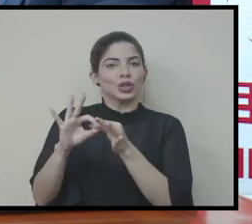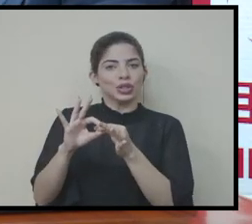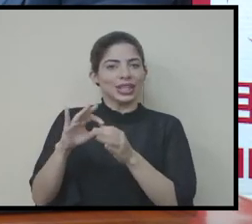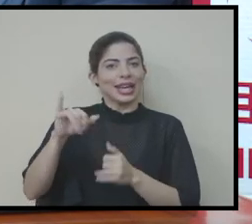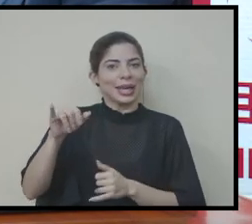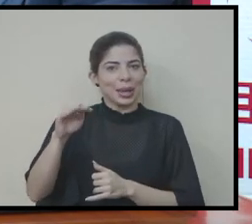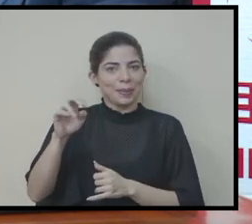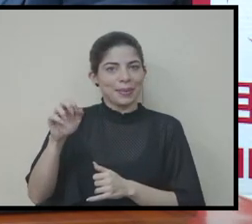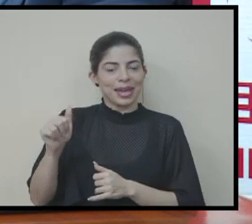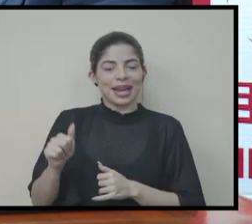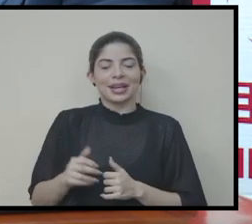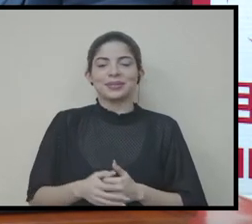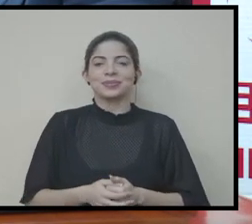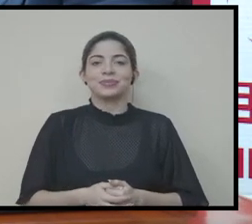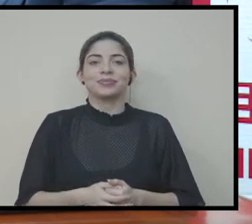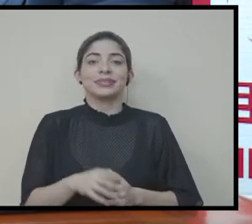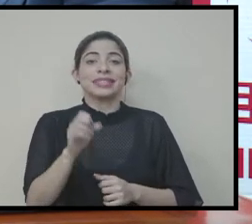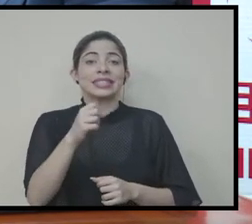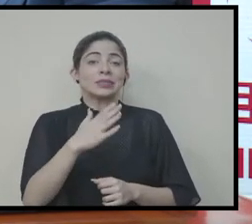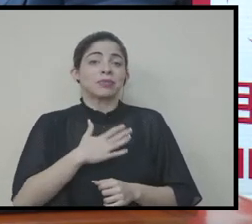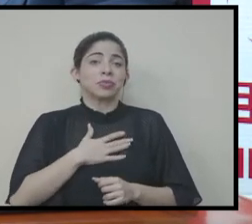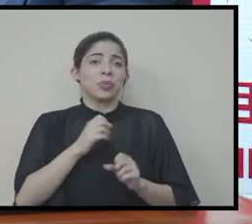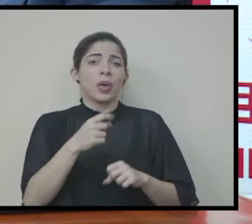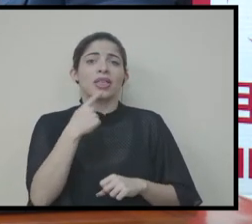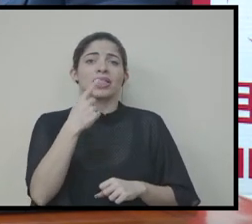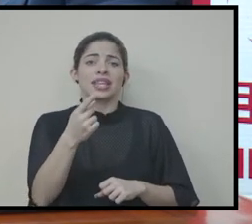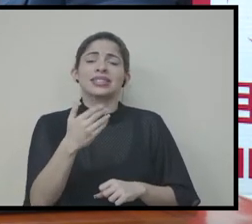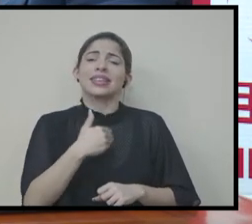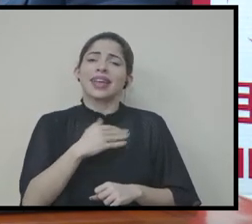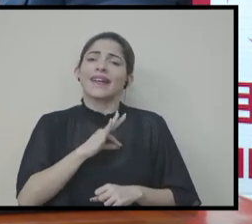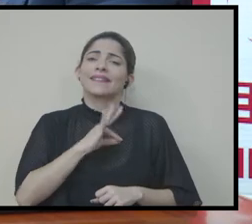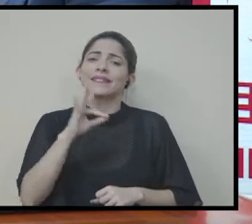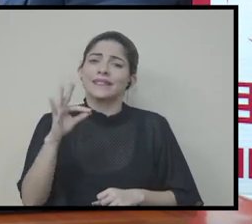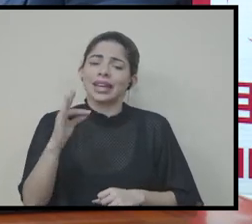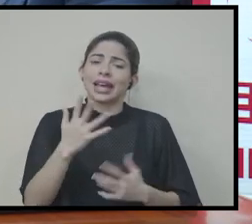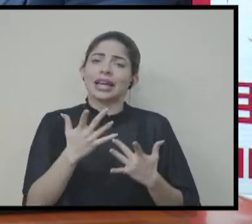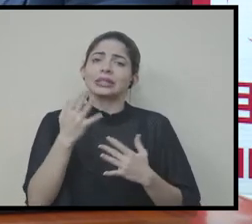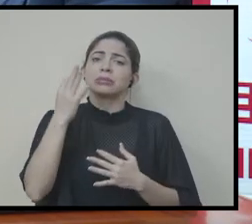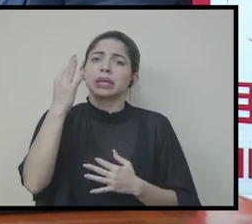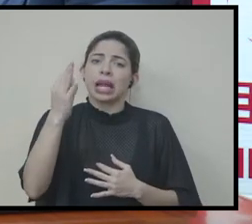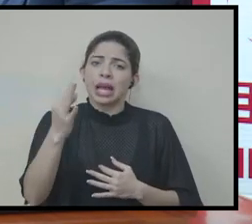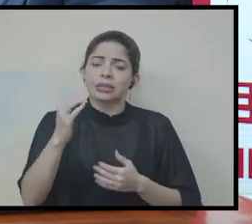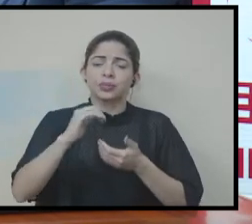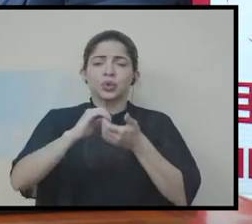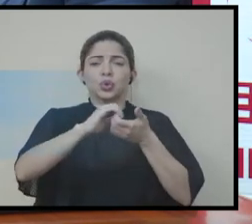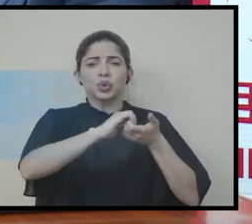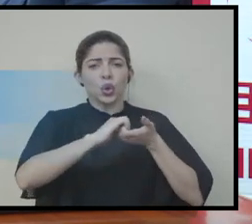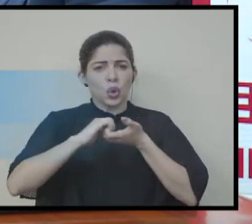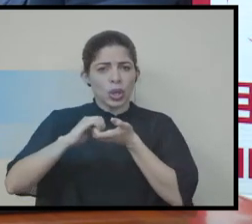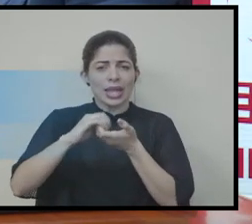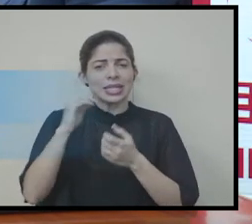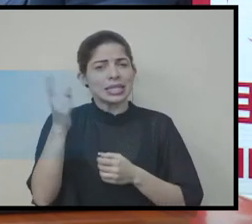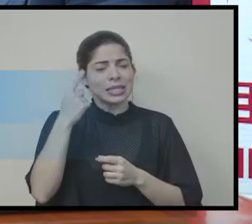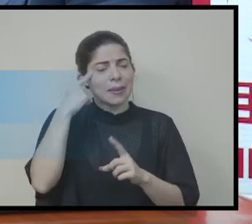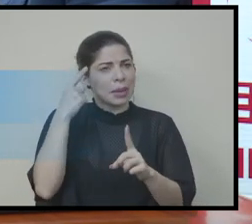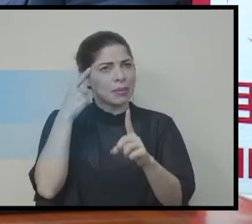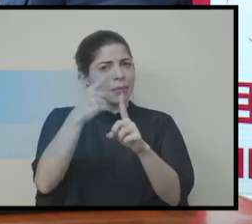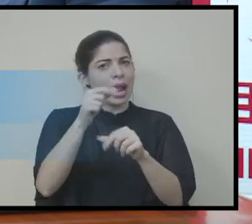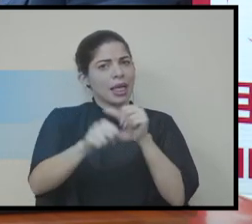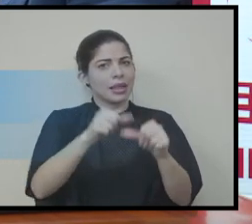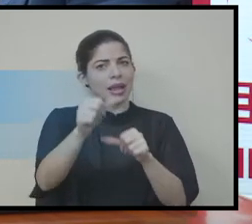Jimena. Así es, yo les diría que tengan fe, esperanza, sean solidarios y siempre para